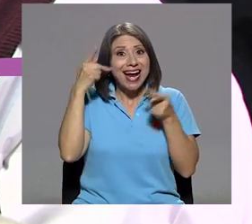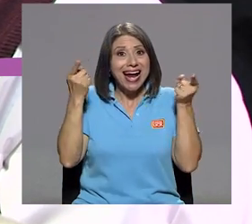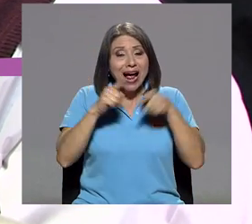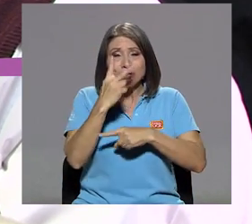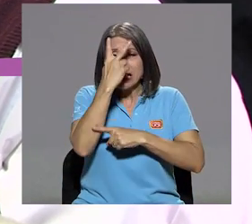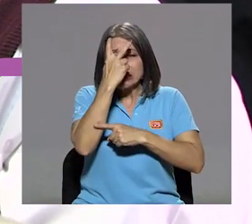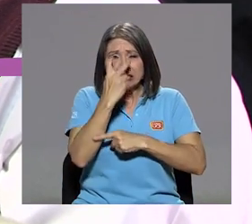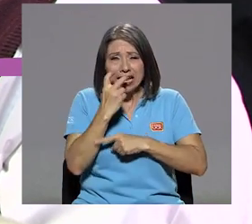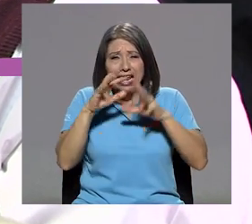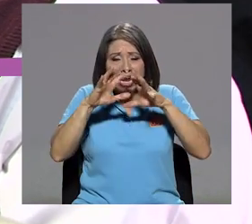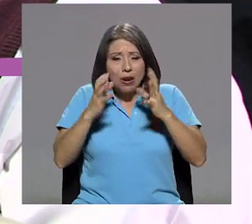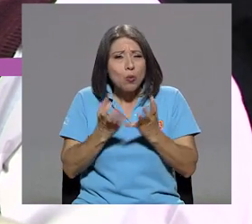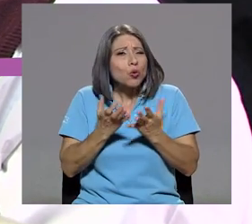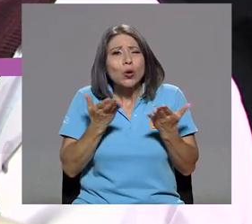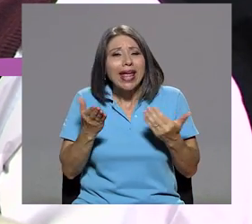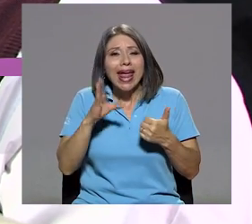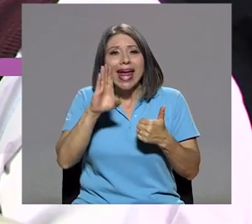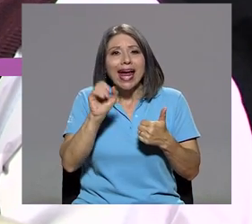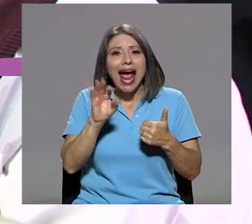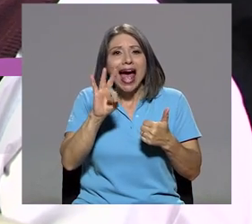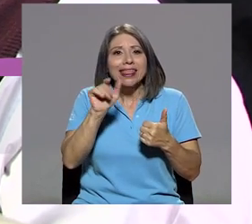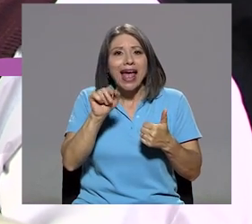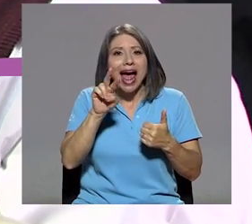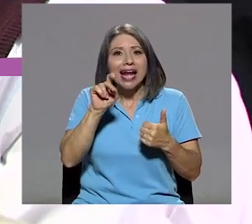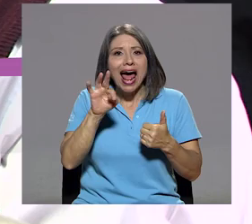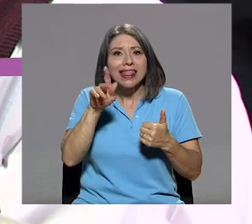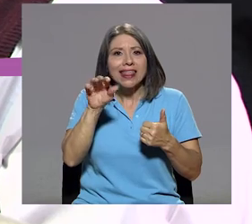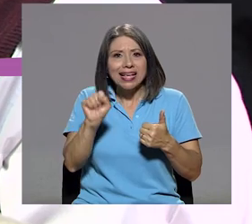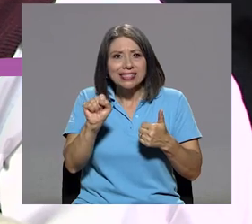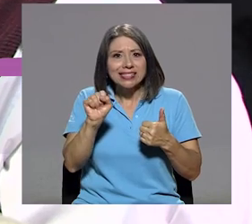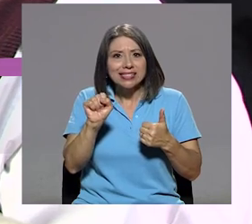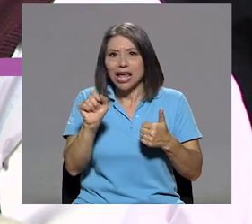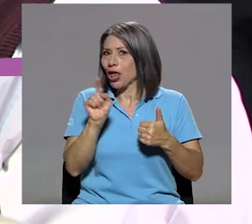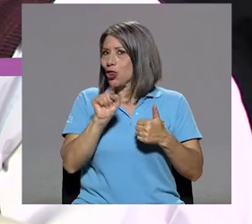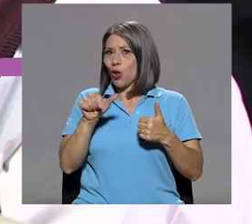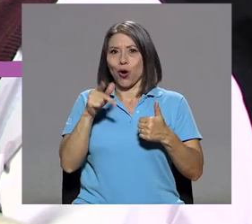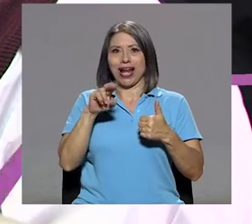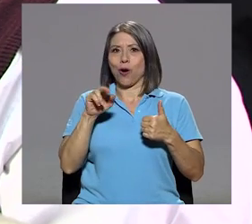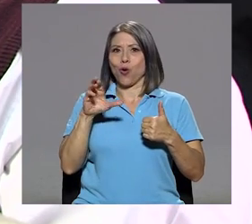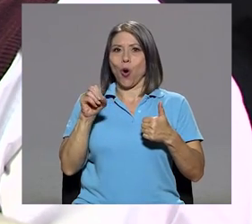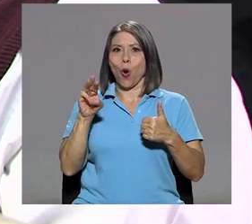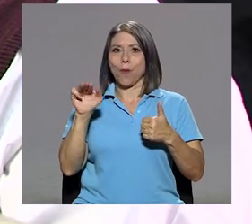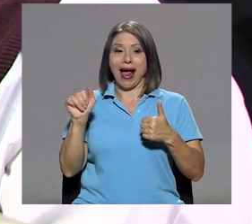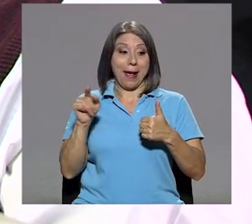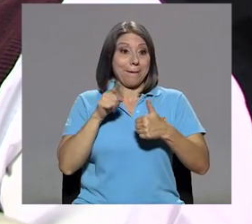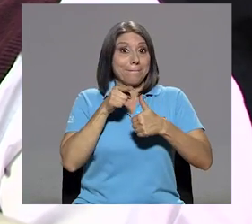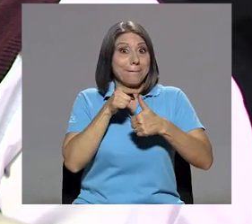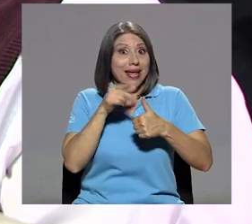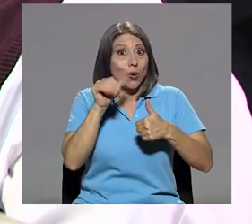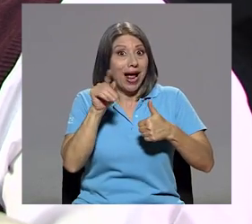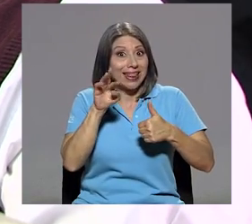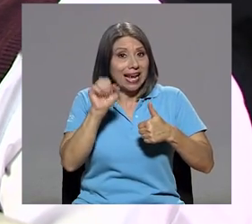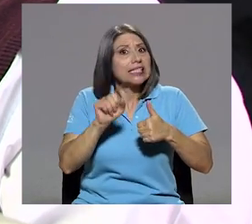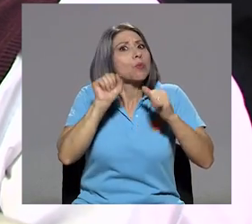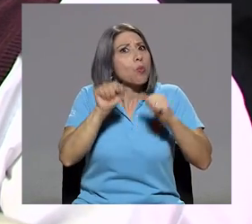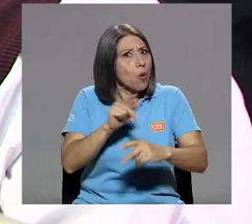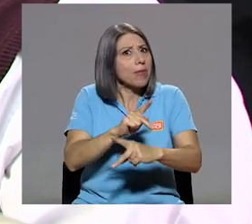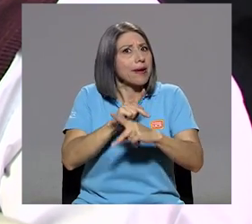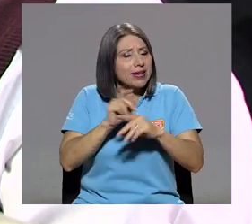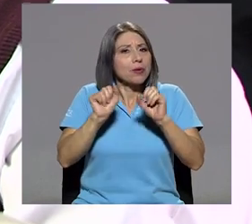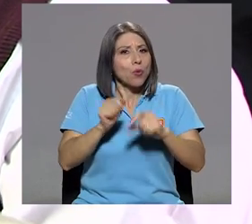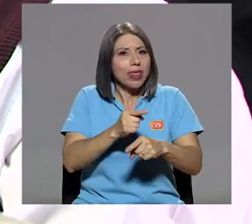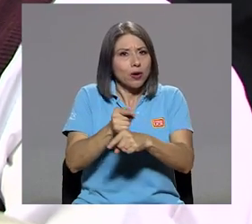primera causa de ceguera en el mundo son las cataratas, no el glaucoma. Uh-huh. Pero las cataratas son una causa de ceguera prevenible y que se puede